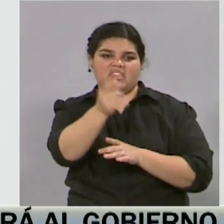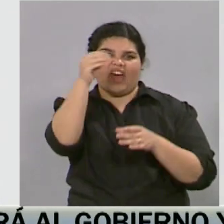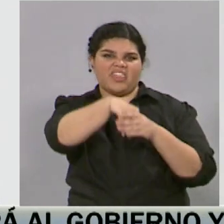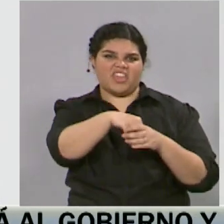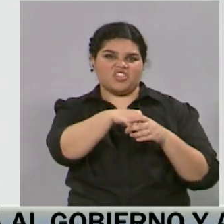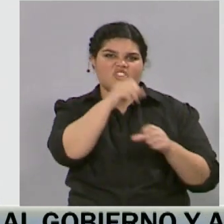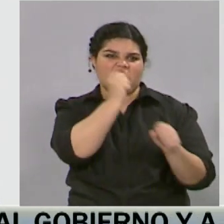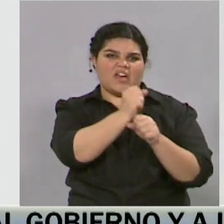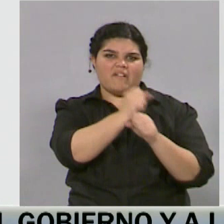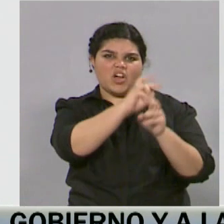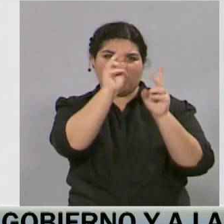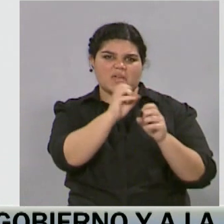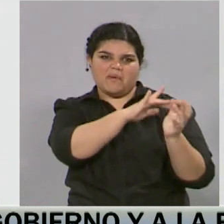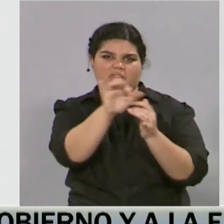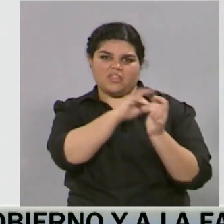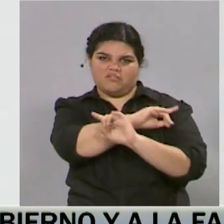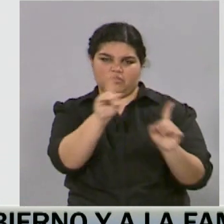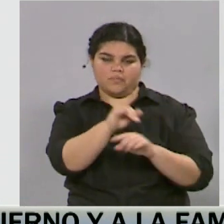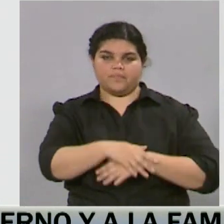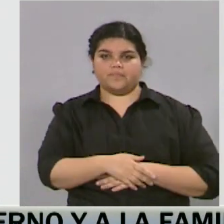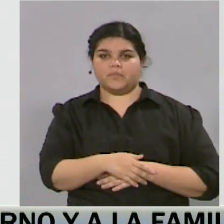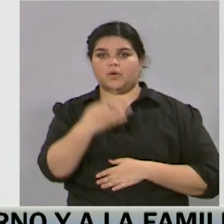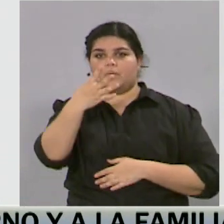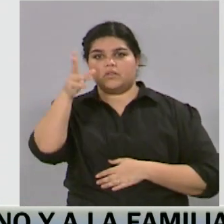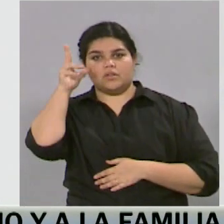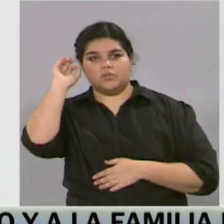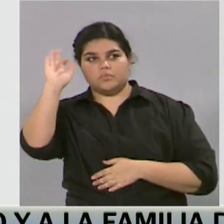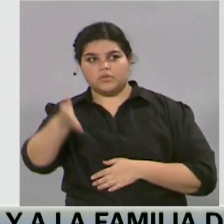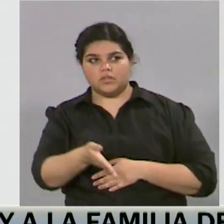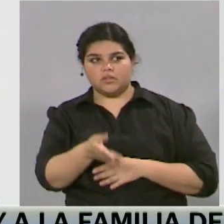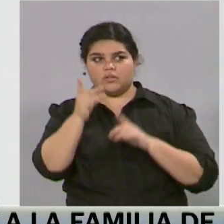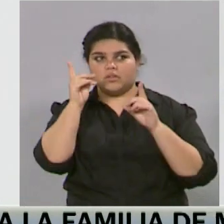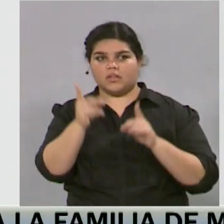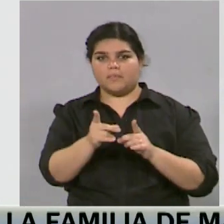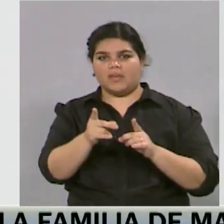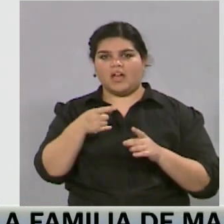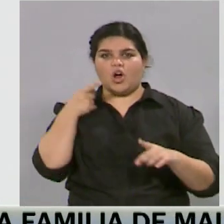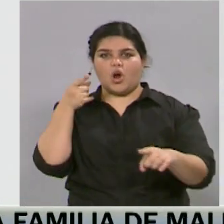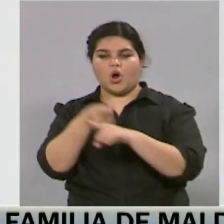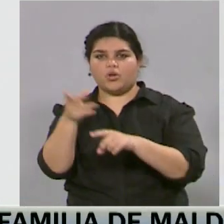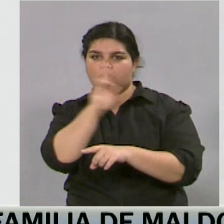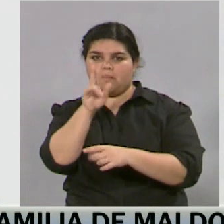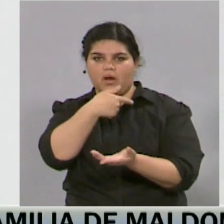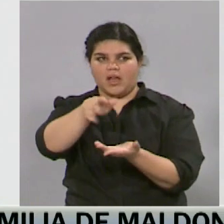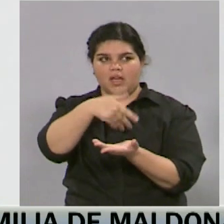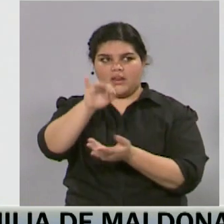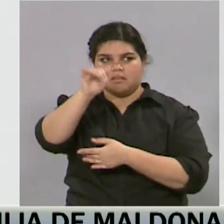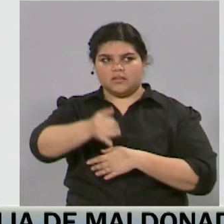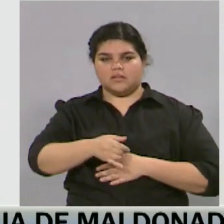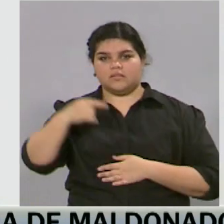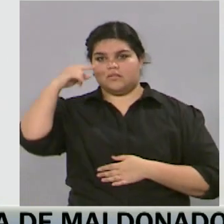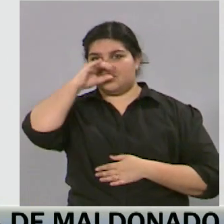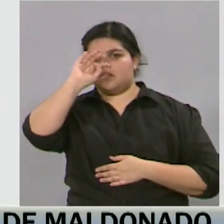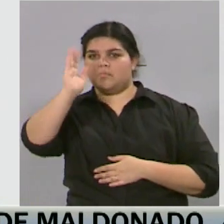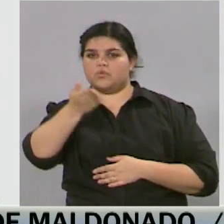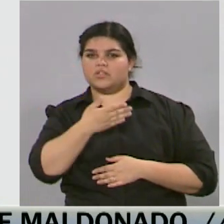trabajo. Luego, el 48% sufrió o fue testigo de algún acto de discriminación hacia las mujeres. El 70% siente que se